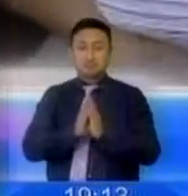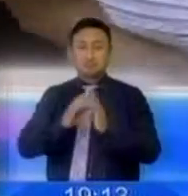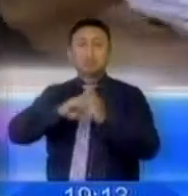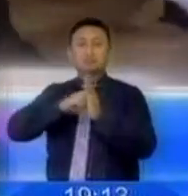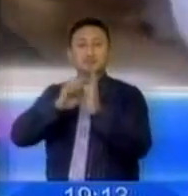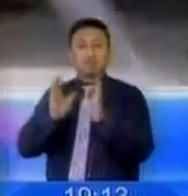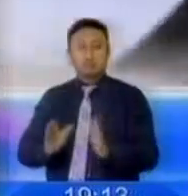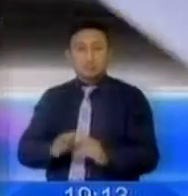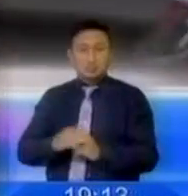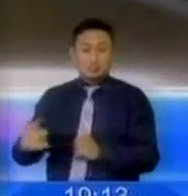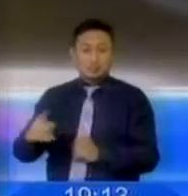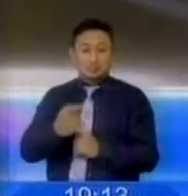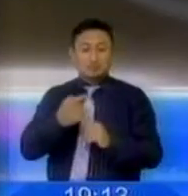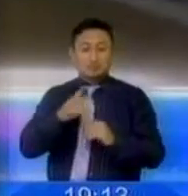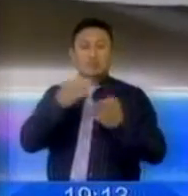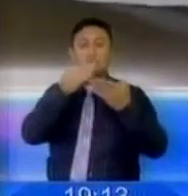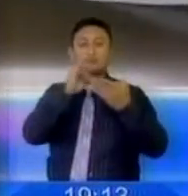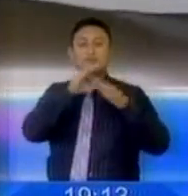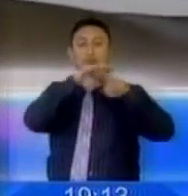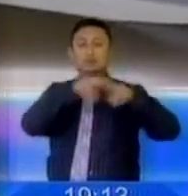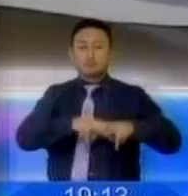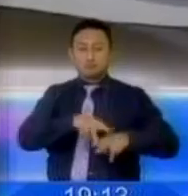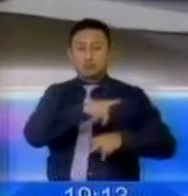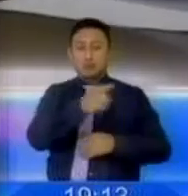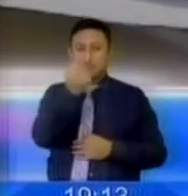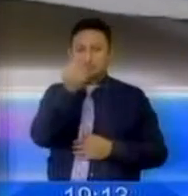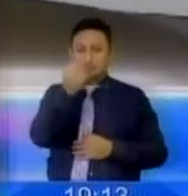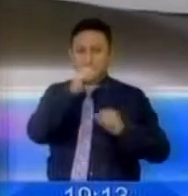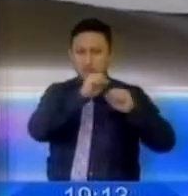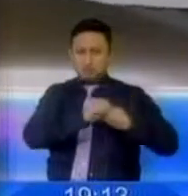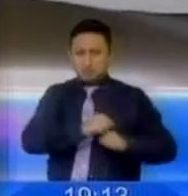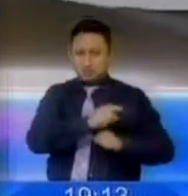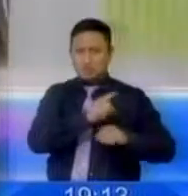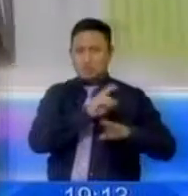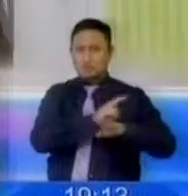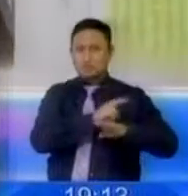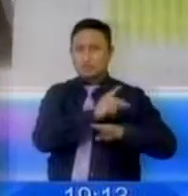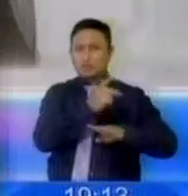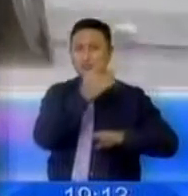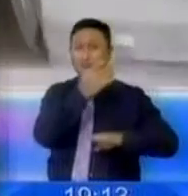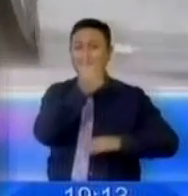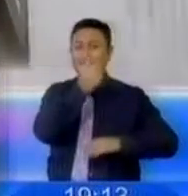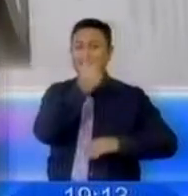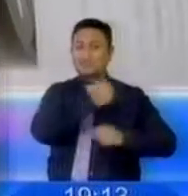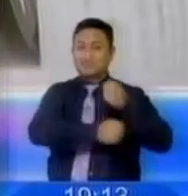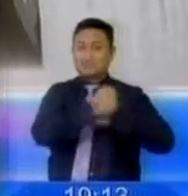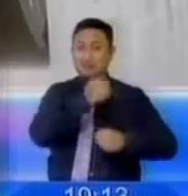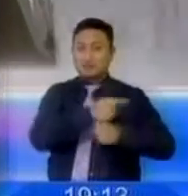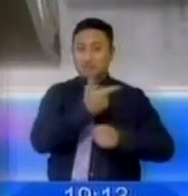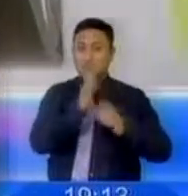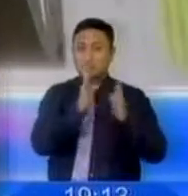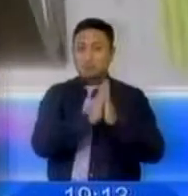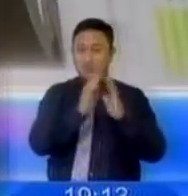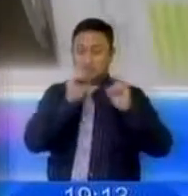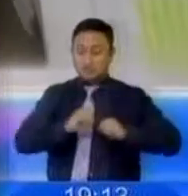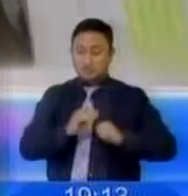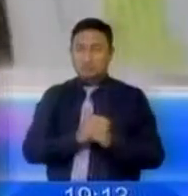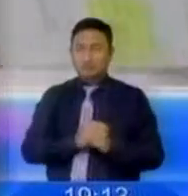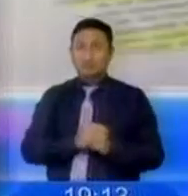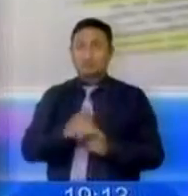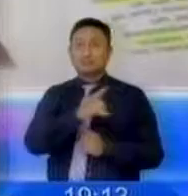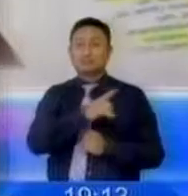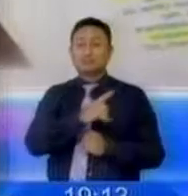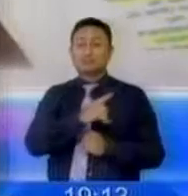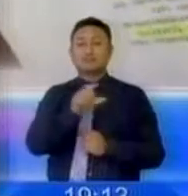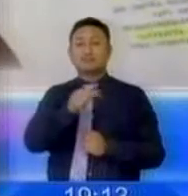Contraloría General del Estado una auditoría de los fondos partidarios utilizados en la última década, pedido al que se les adelantó la